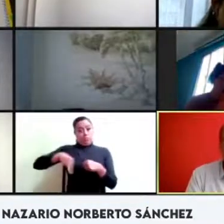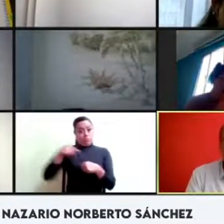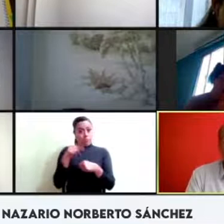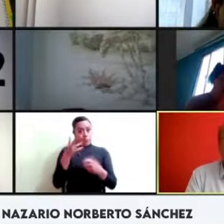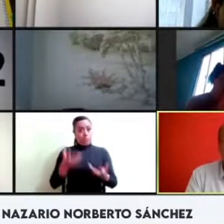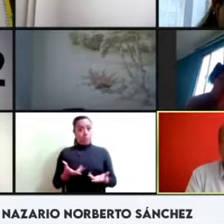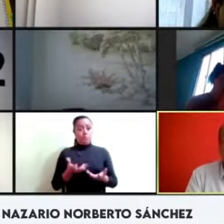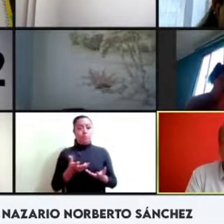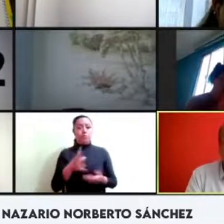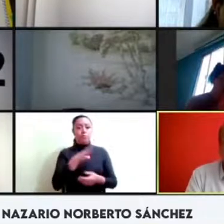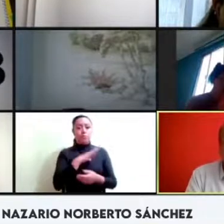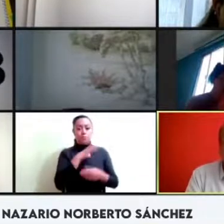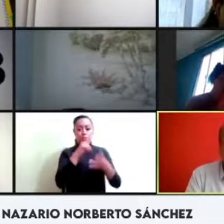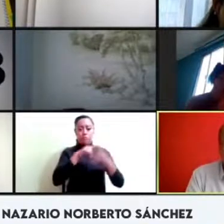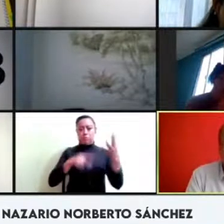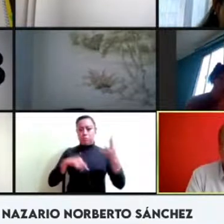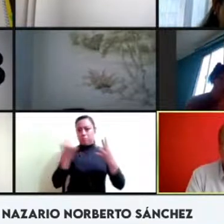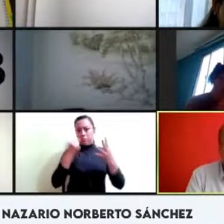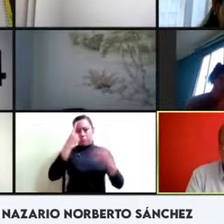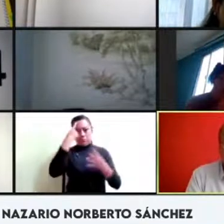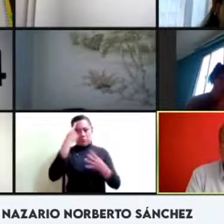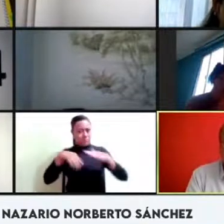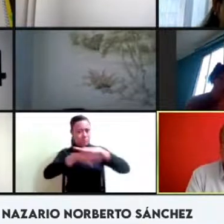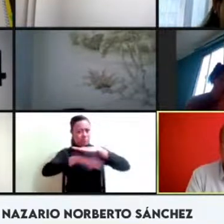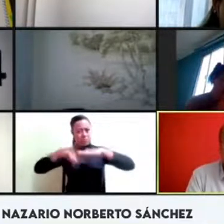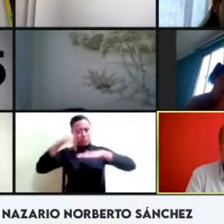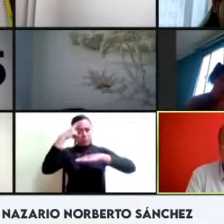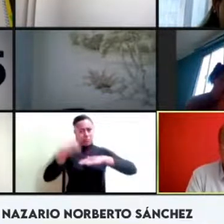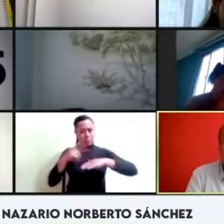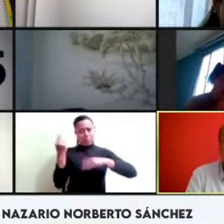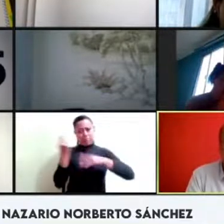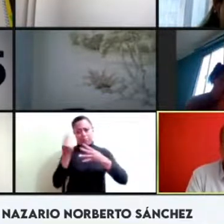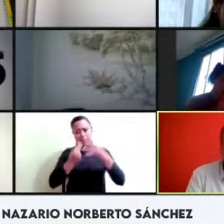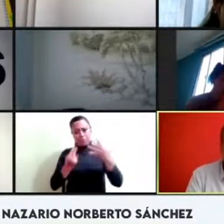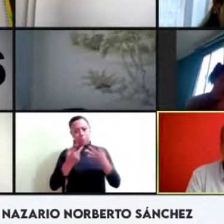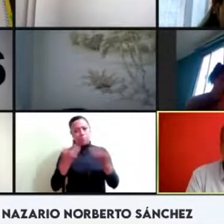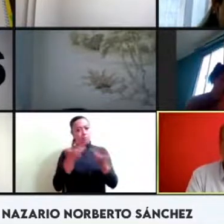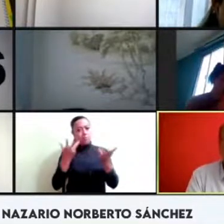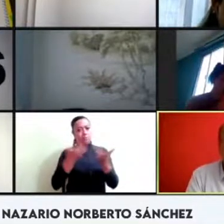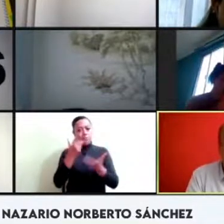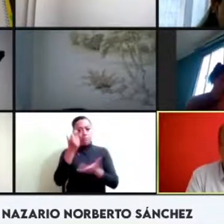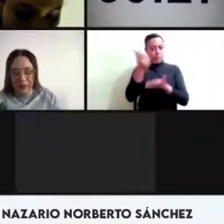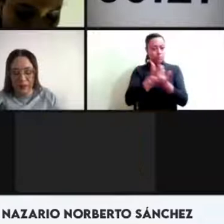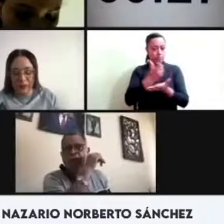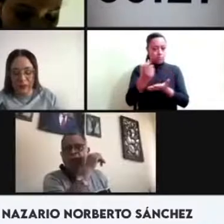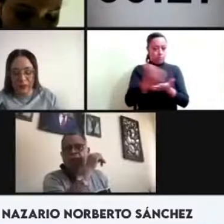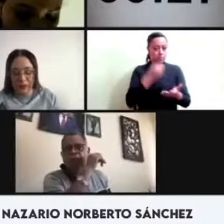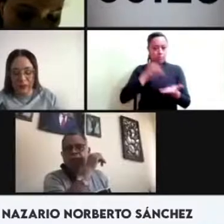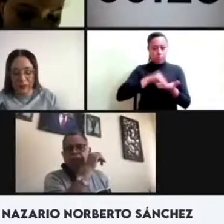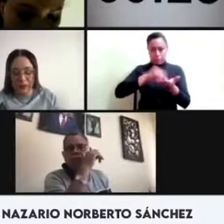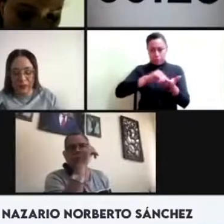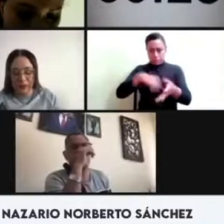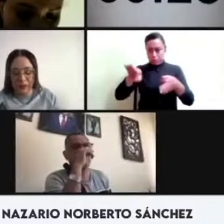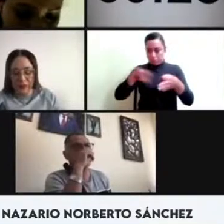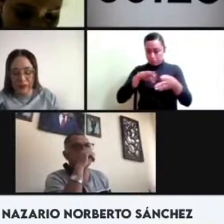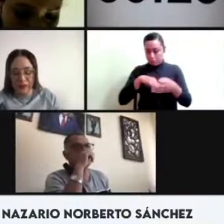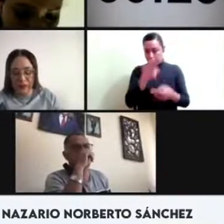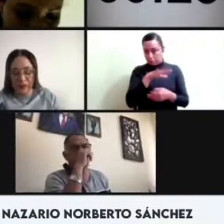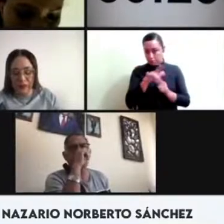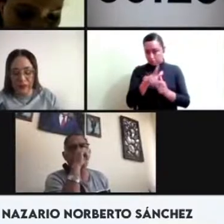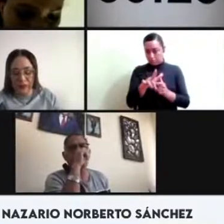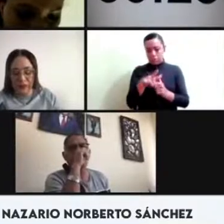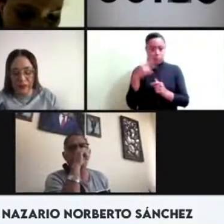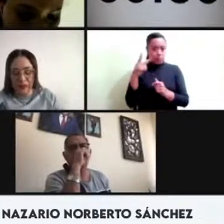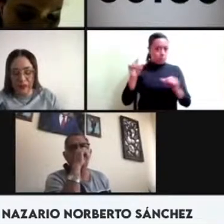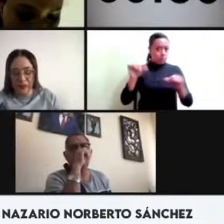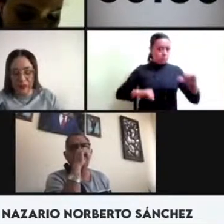las condiciones básicas necesarias para generar ingresos permanentes de su actividad, debido